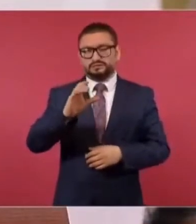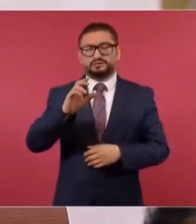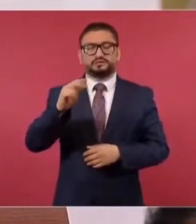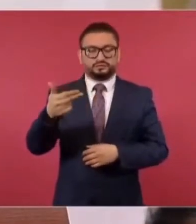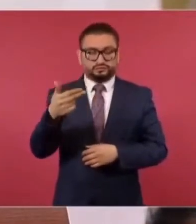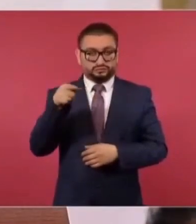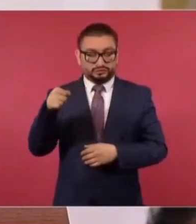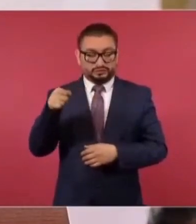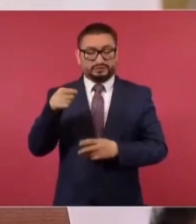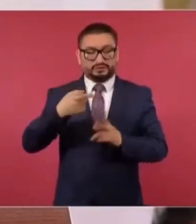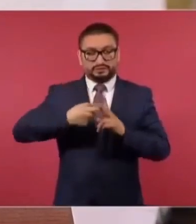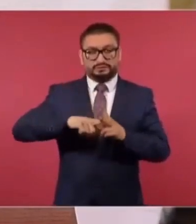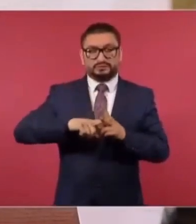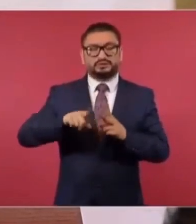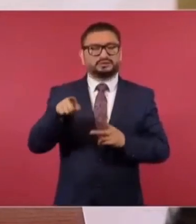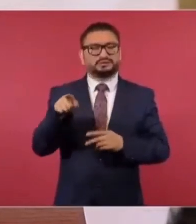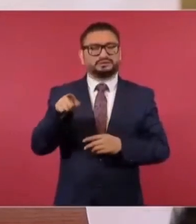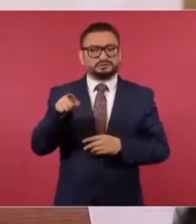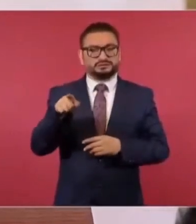que inicia